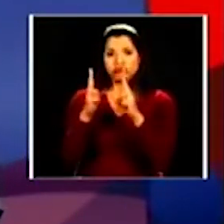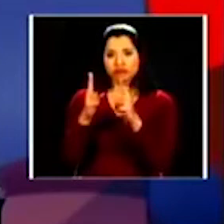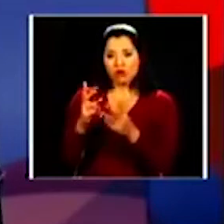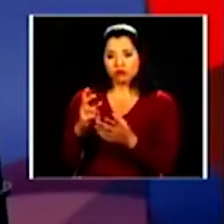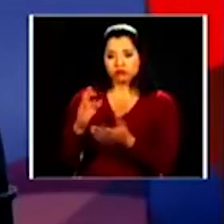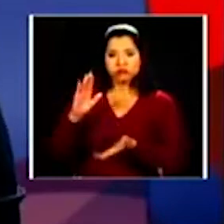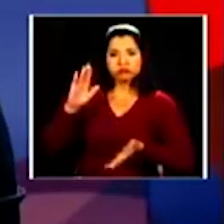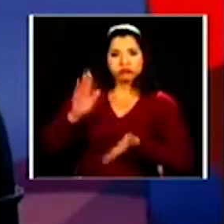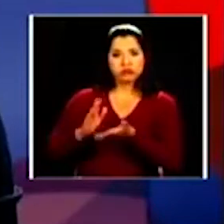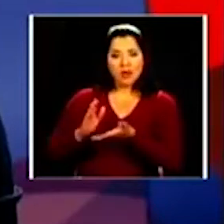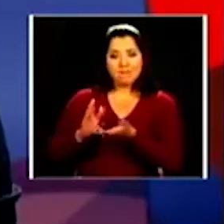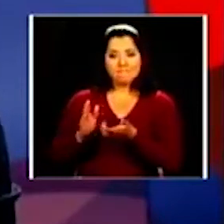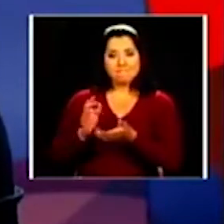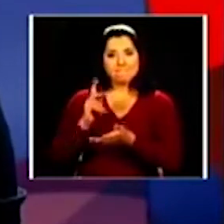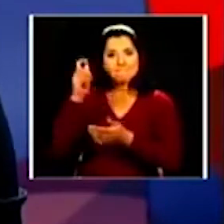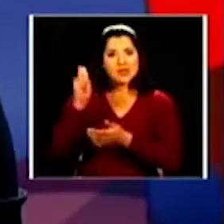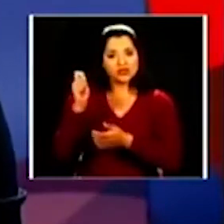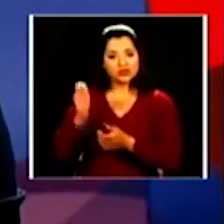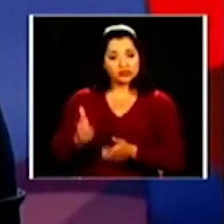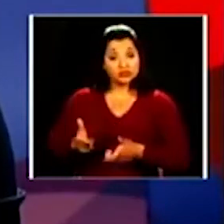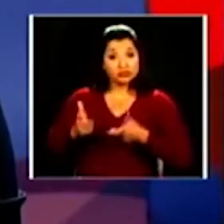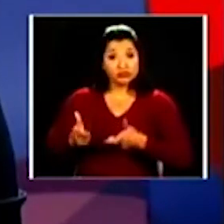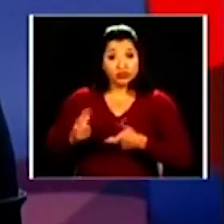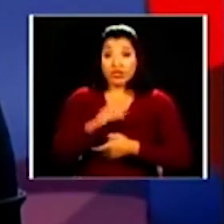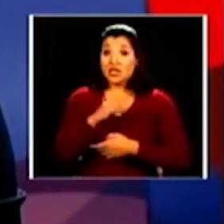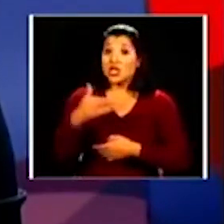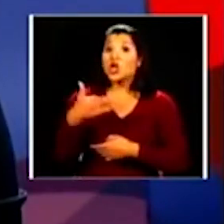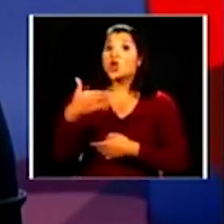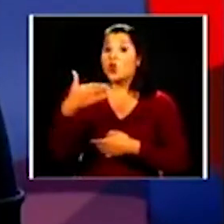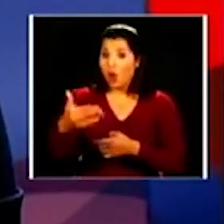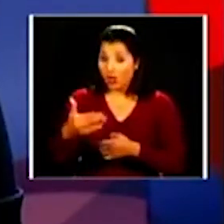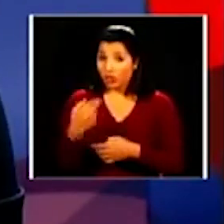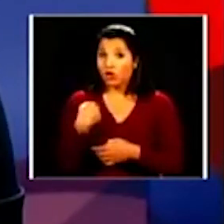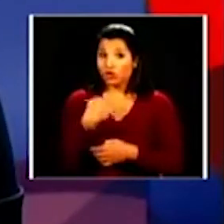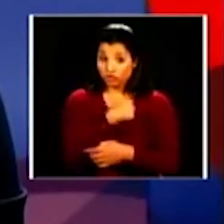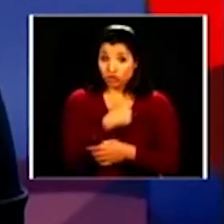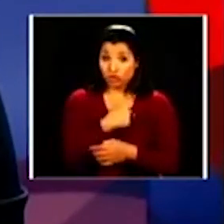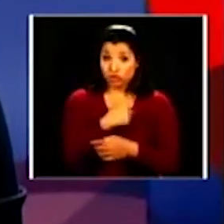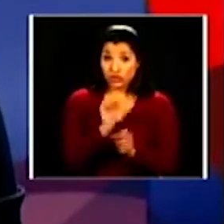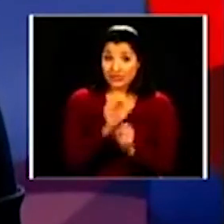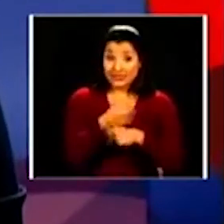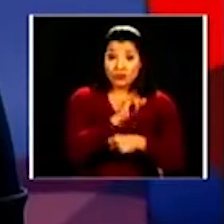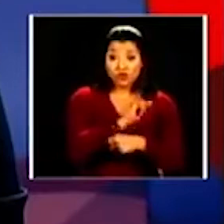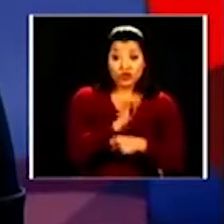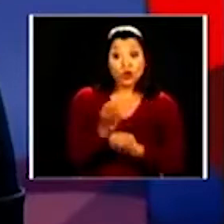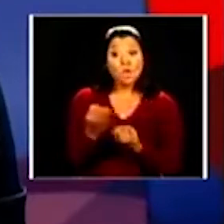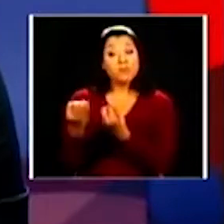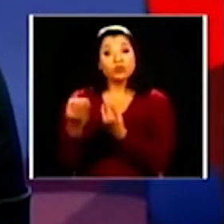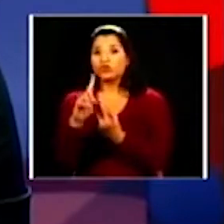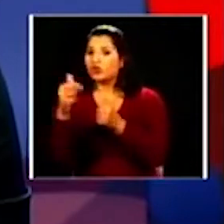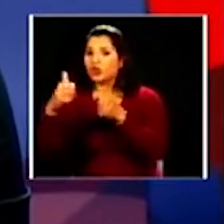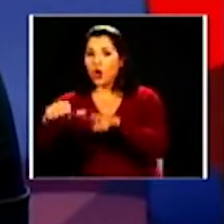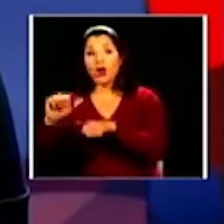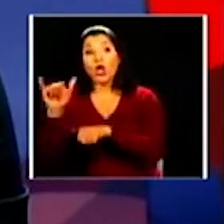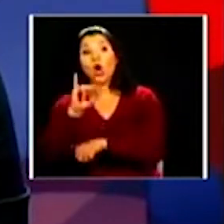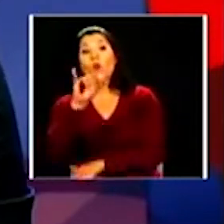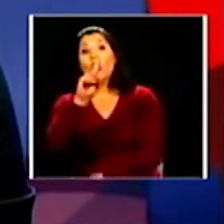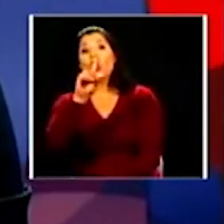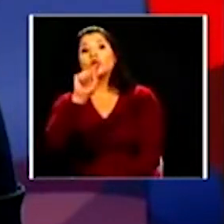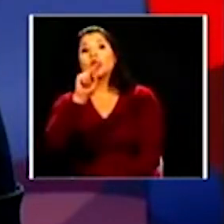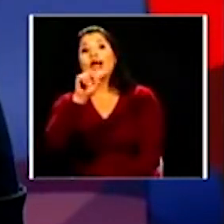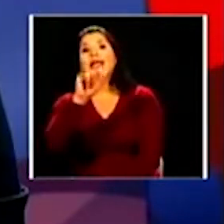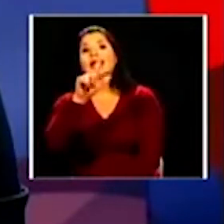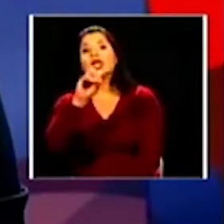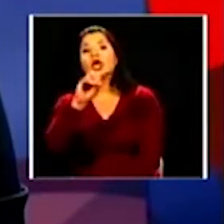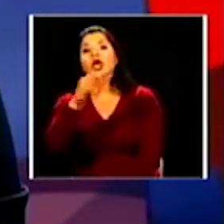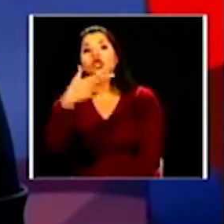algunos exdiputados se encuentran, exministros, se encuentra don Danilo Chaverri, que hoy lo apoya a usted, don Fabricio, atacó lo que hicimos y lo llevó, lo recurrió a la